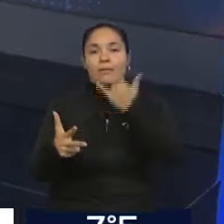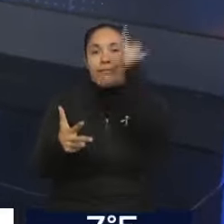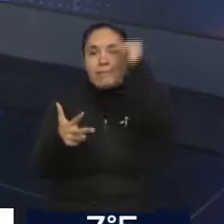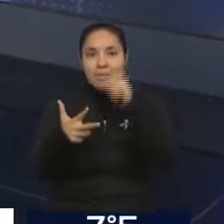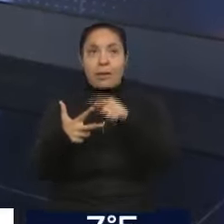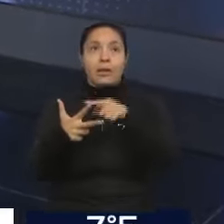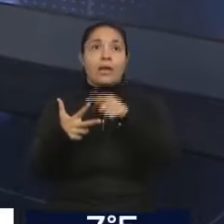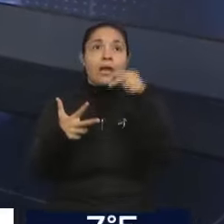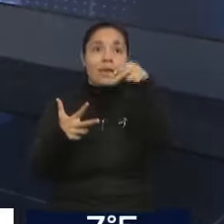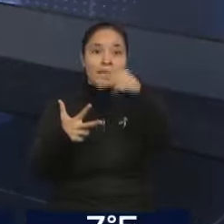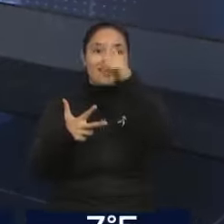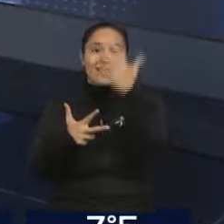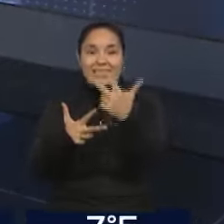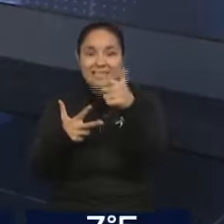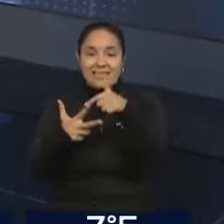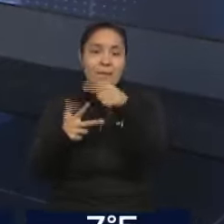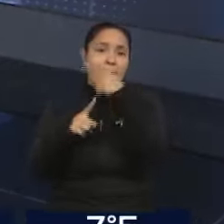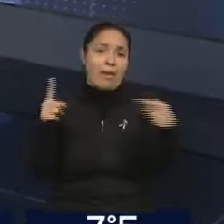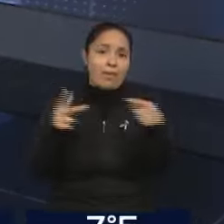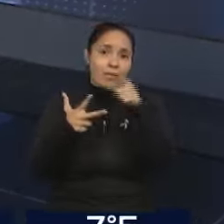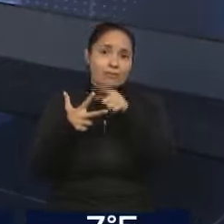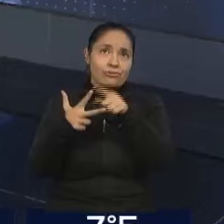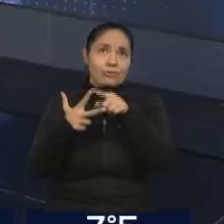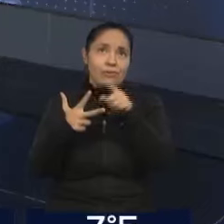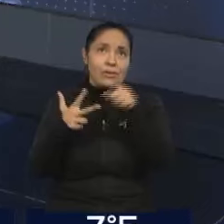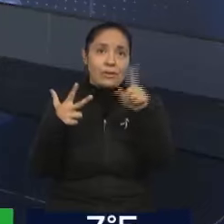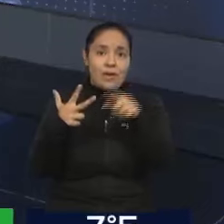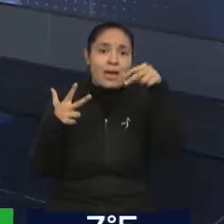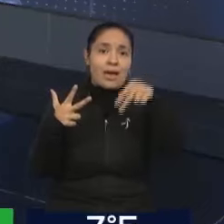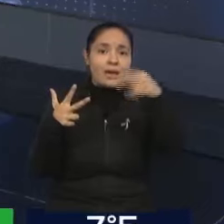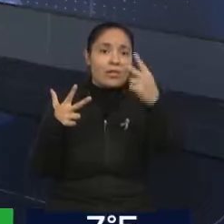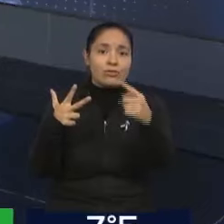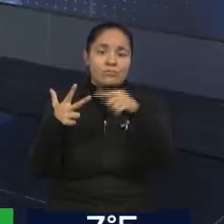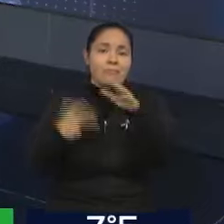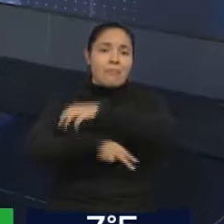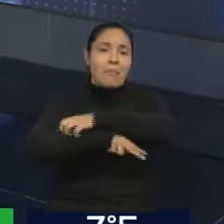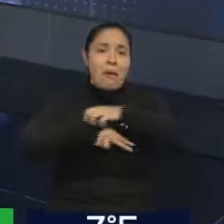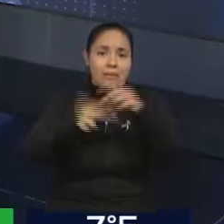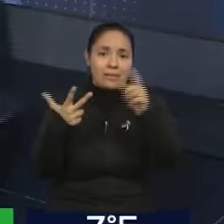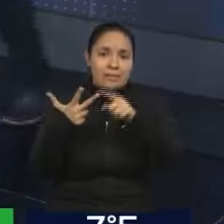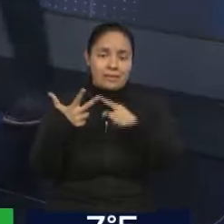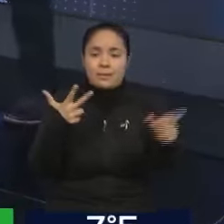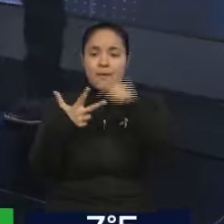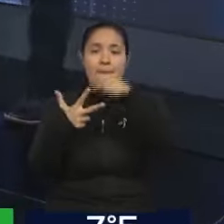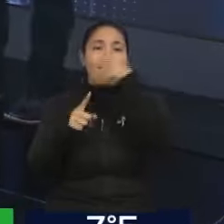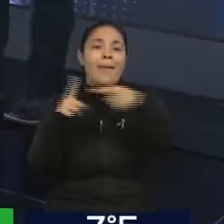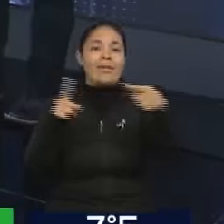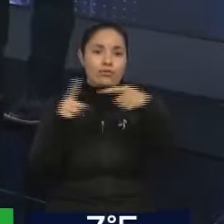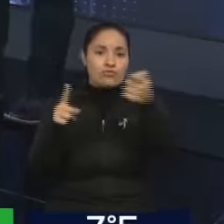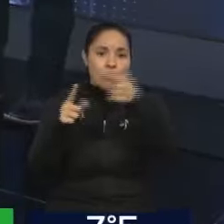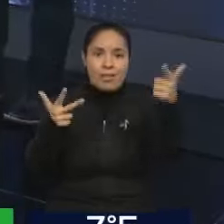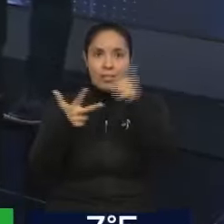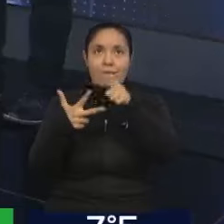N3, ingresos medios. No sé por qué está hecho así. Y el N2. Y el N2 son los ingresos bajos. Sí, ingresos medios, a ver. Ingresos medios.